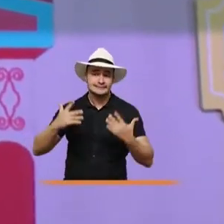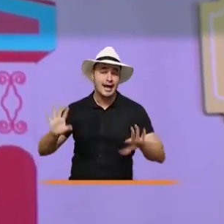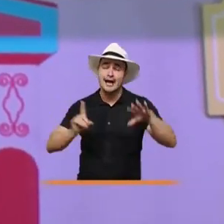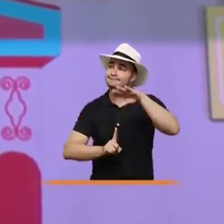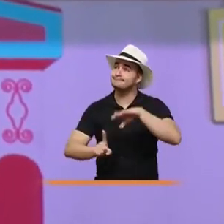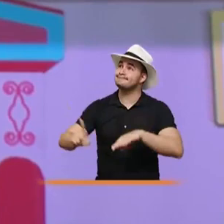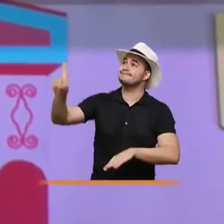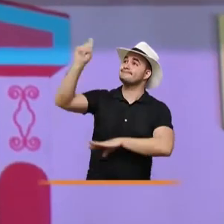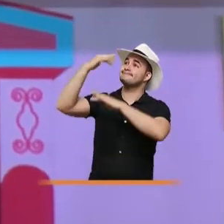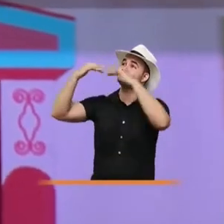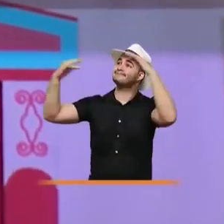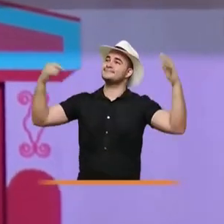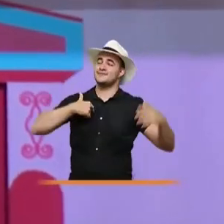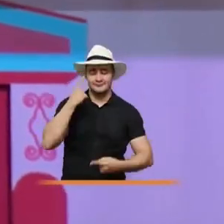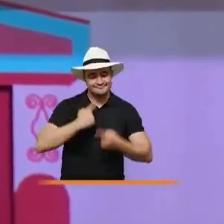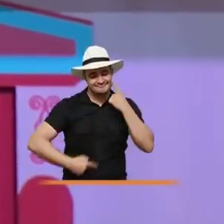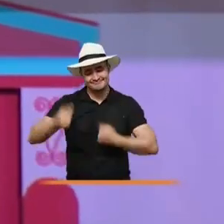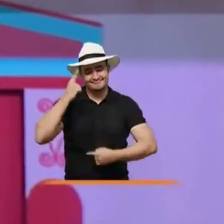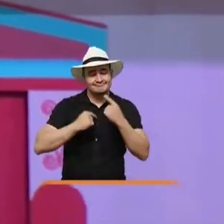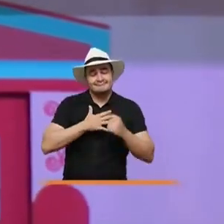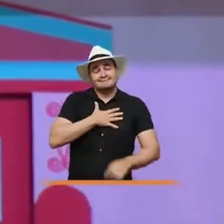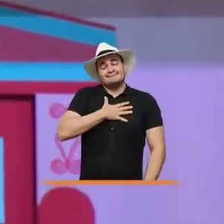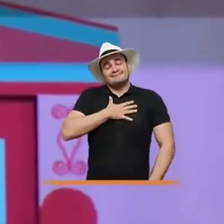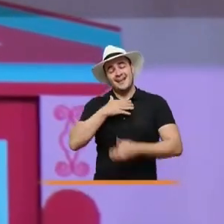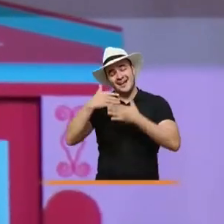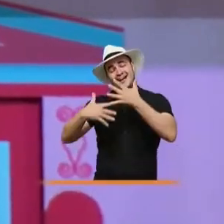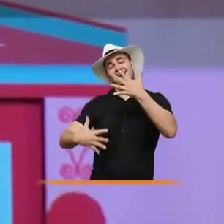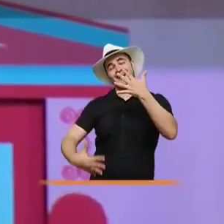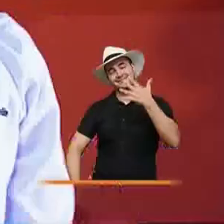tan solo lloro con ellos